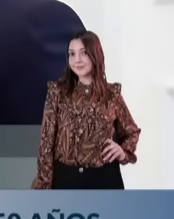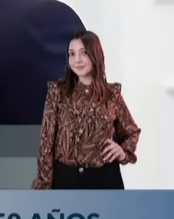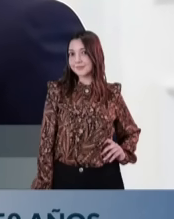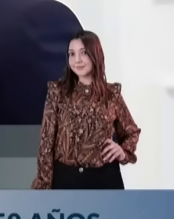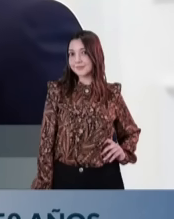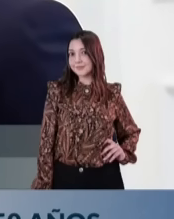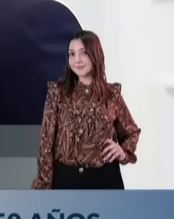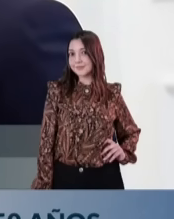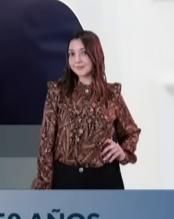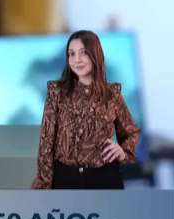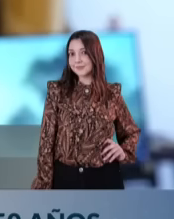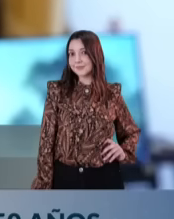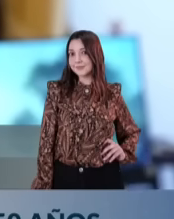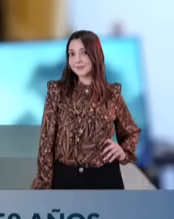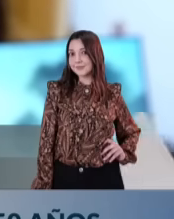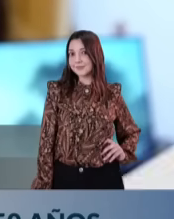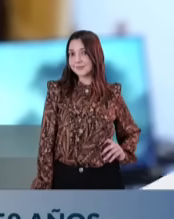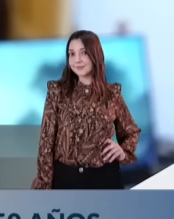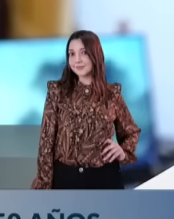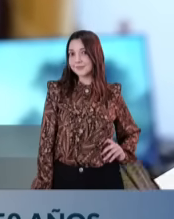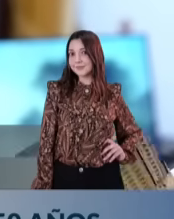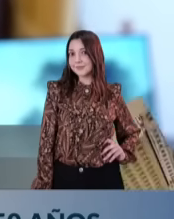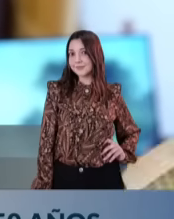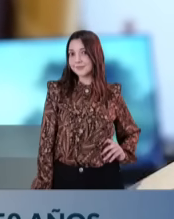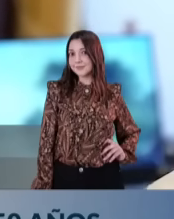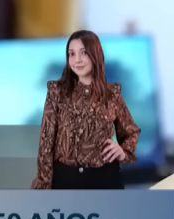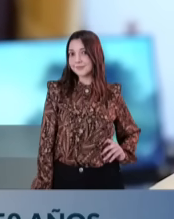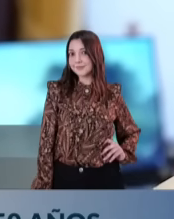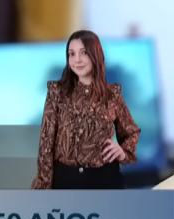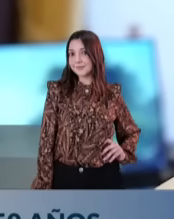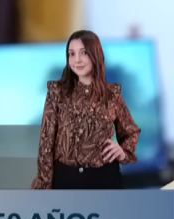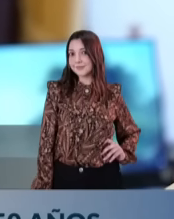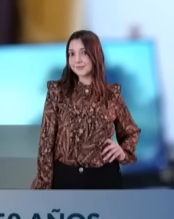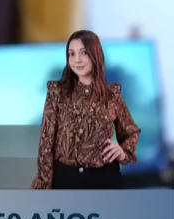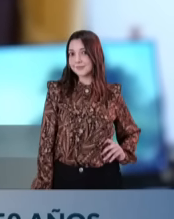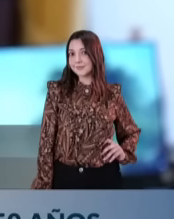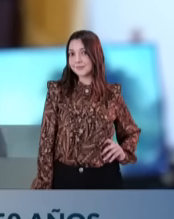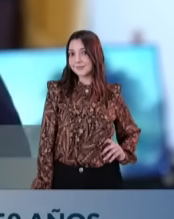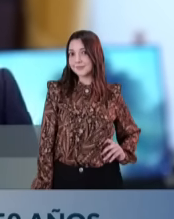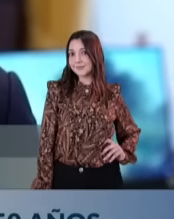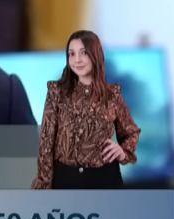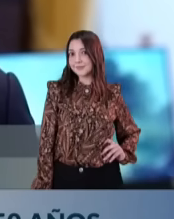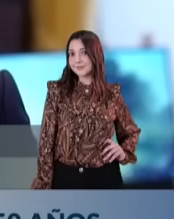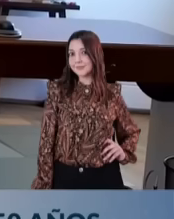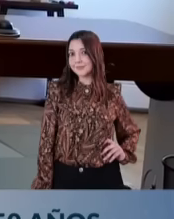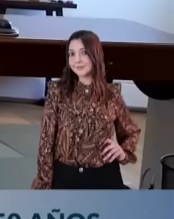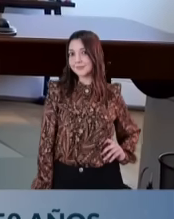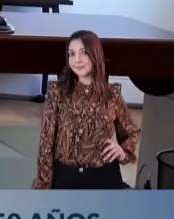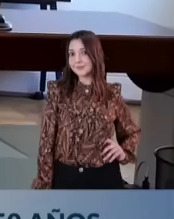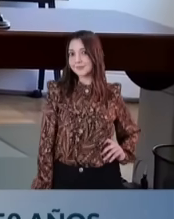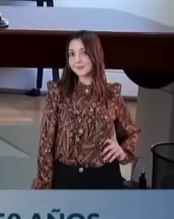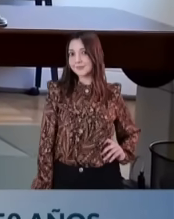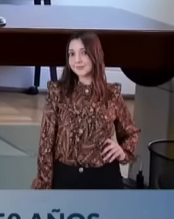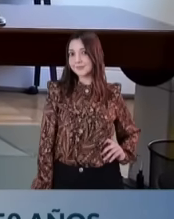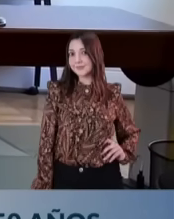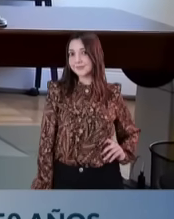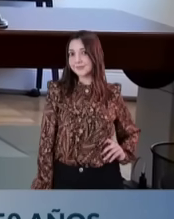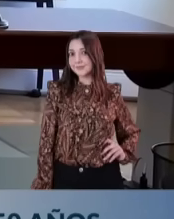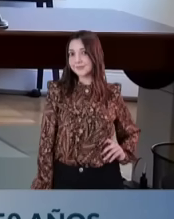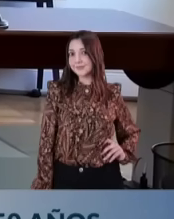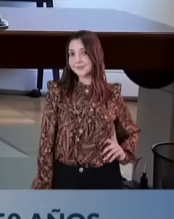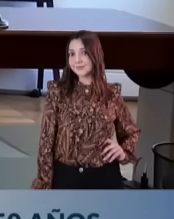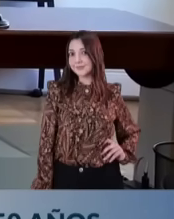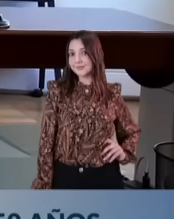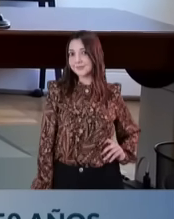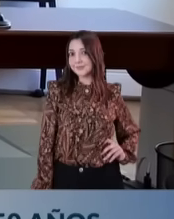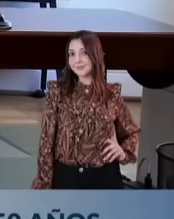indicado en algunas entrevistas radiales que esto de avanzar hacia declaraciones paralelas solamente profundiza las divisiones. Vamos a ver si es